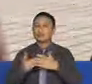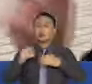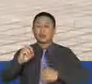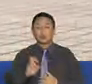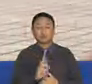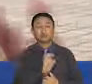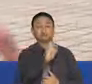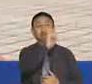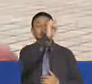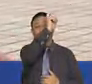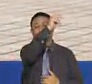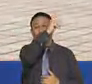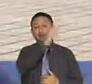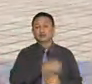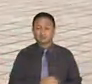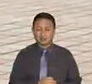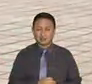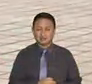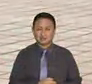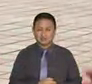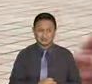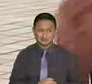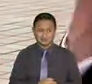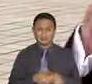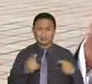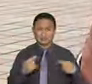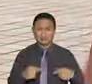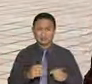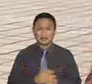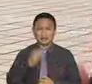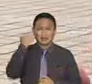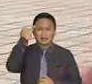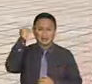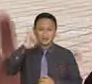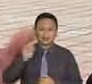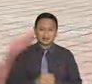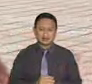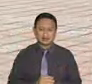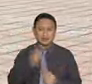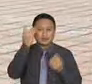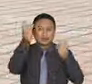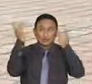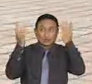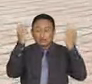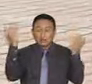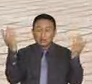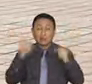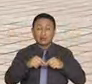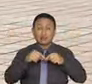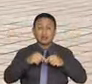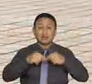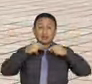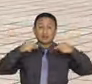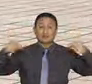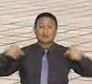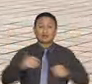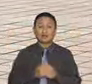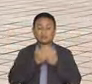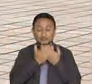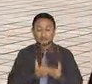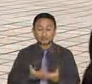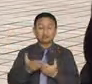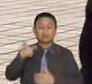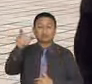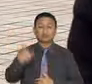contra entonces de una manera de de crear un verso una daga